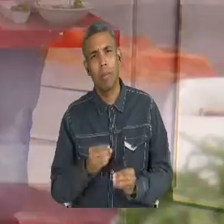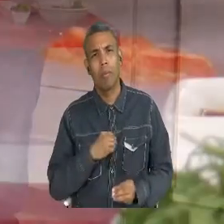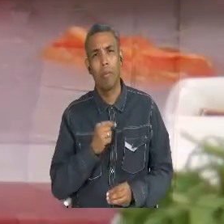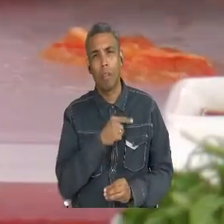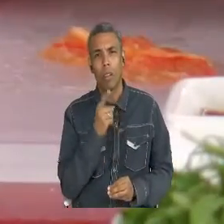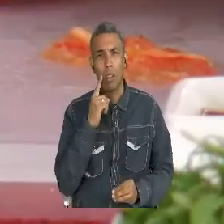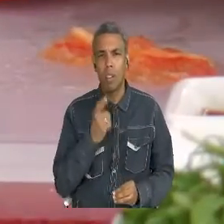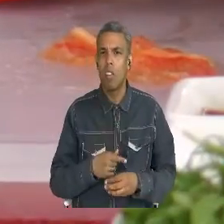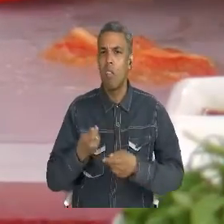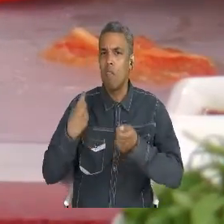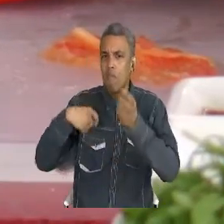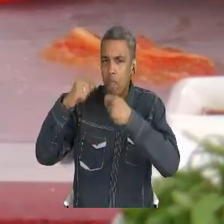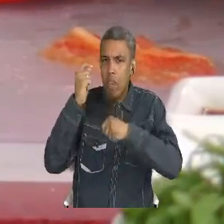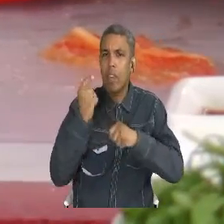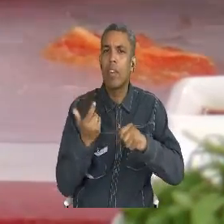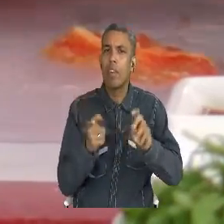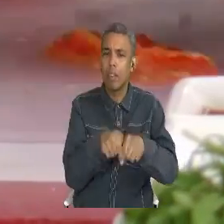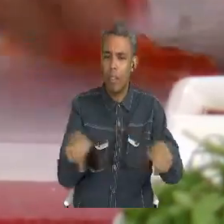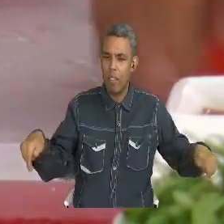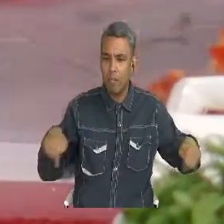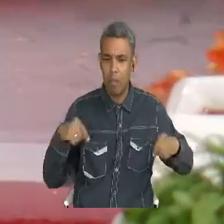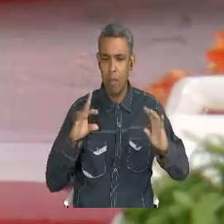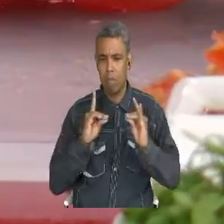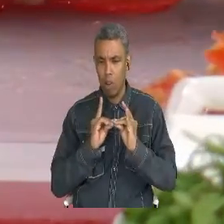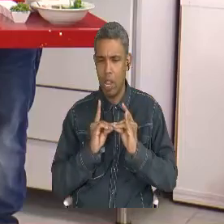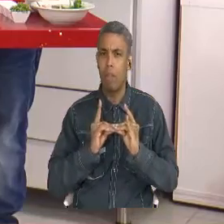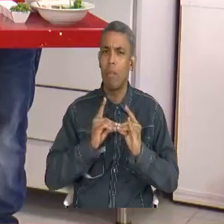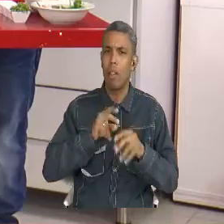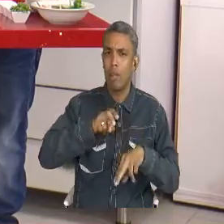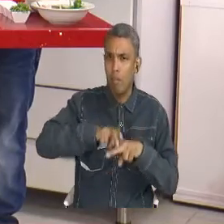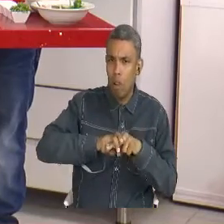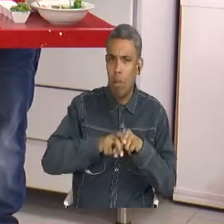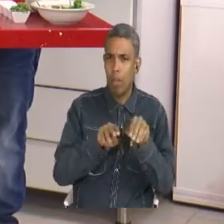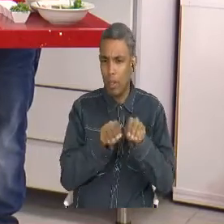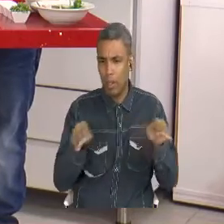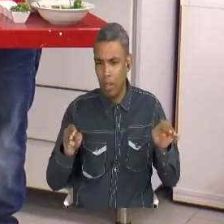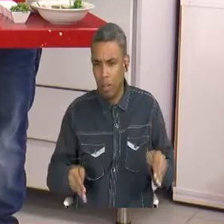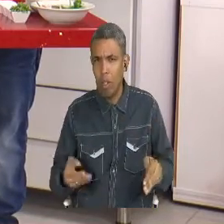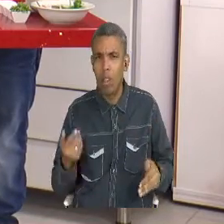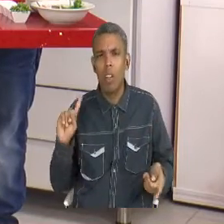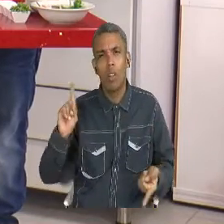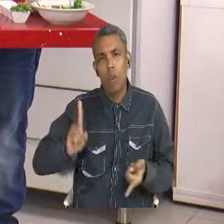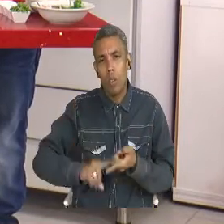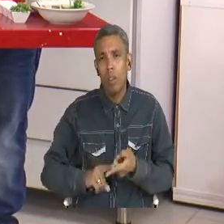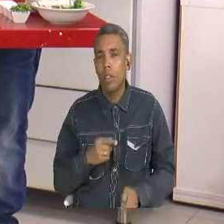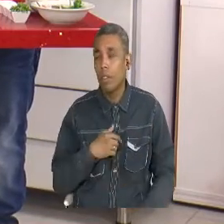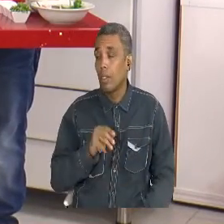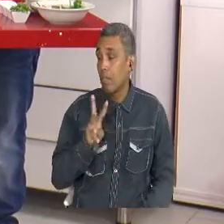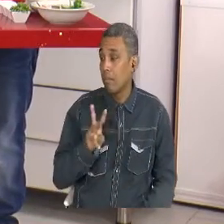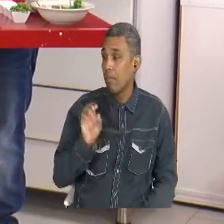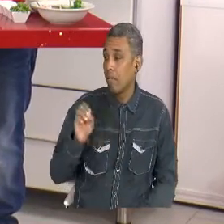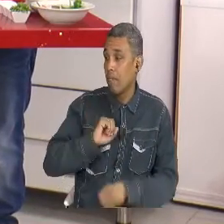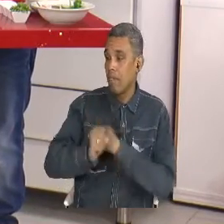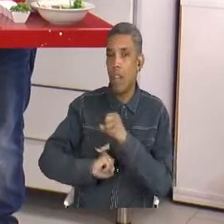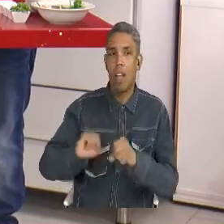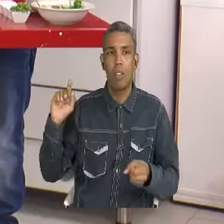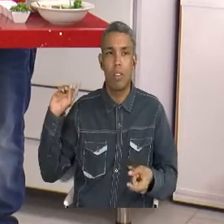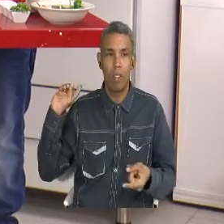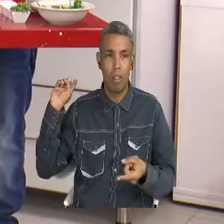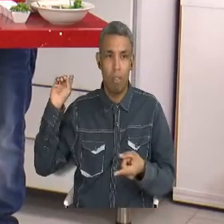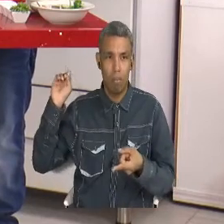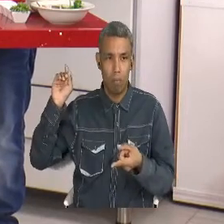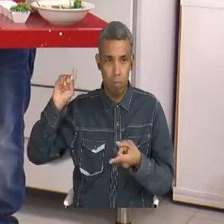precisamente en Barranca Bermeja? Bueno, nosotros llevamos más de 30 años en Barranca Bermeja. Vaya haciéndole al cuchillo y a la tabla y vamos,